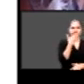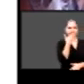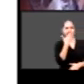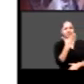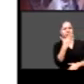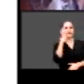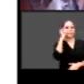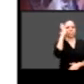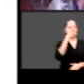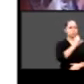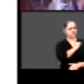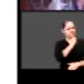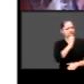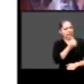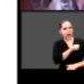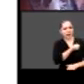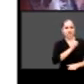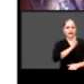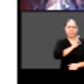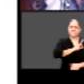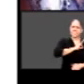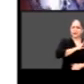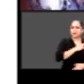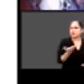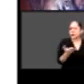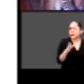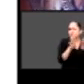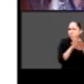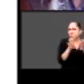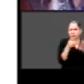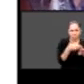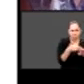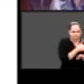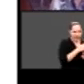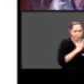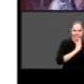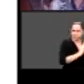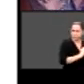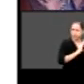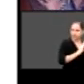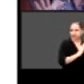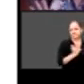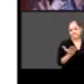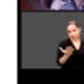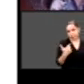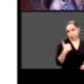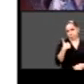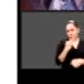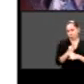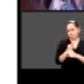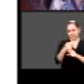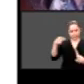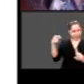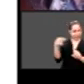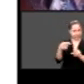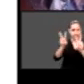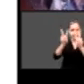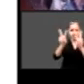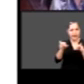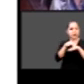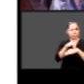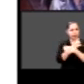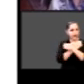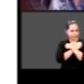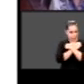acerca de la parte estrictamente educativa y voy en el tiempo que tengo a decirles algunas cosas. Ahí está un librito